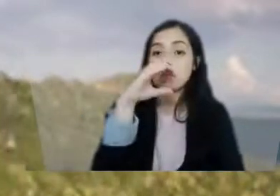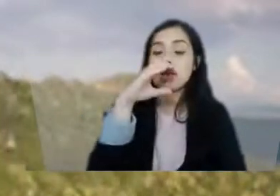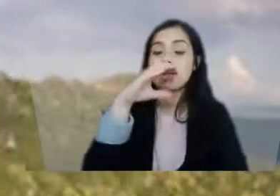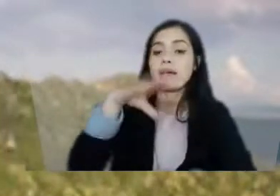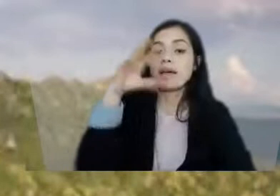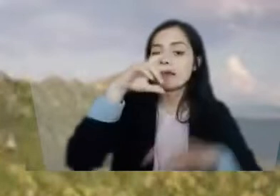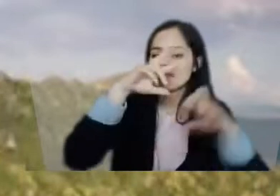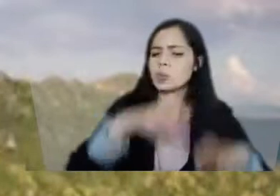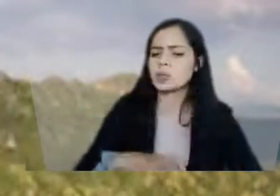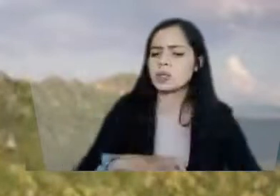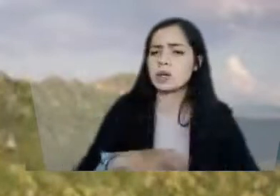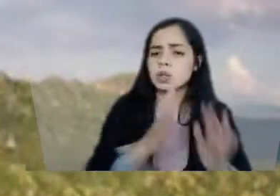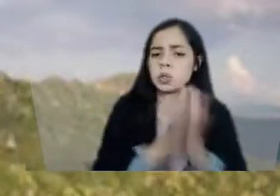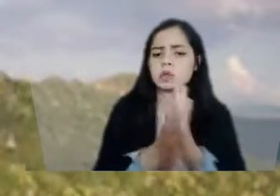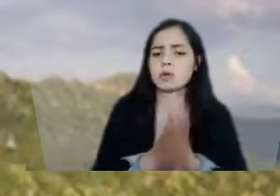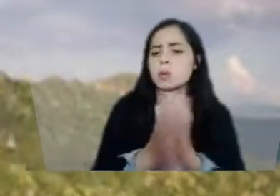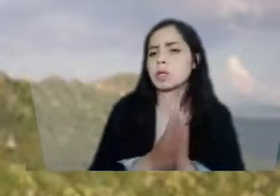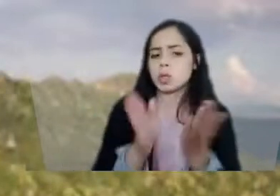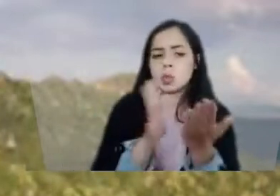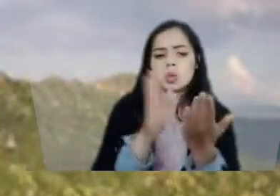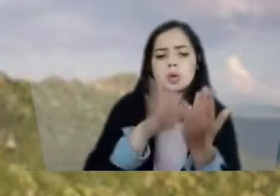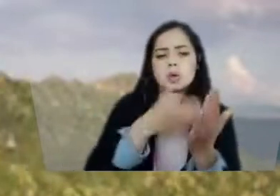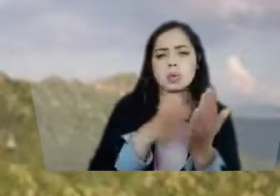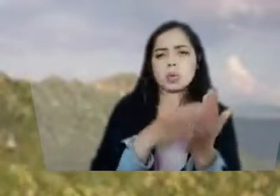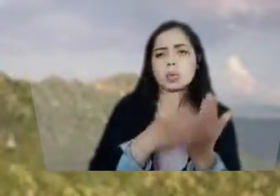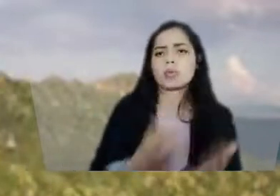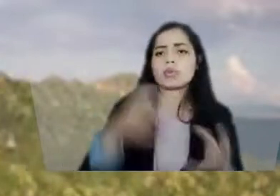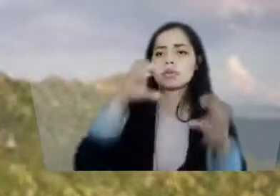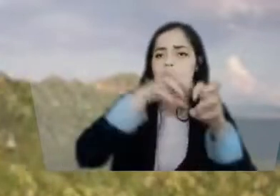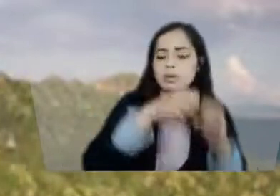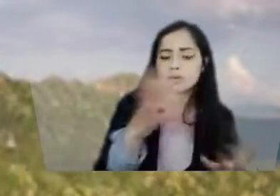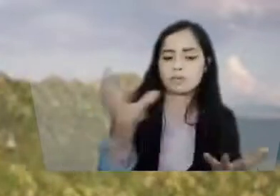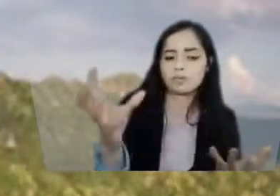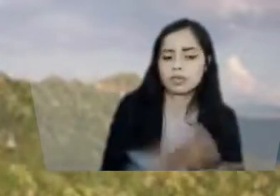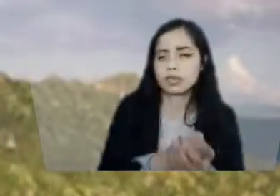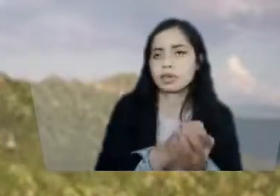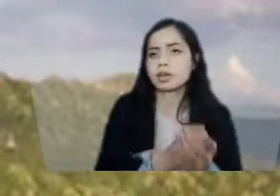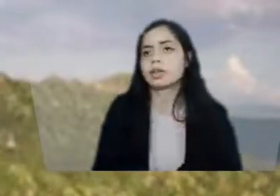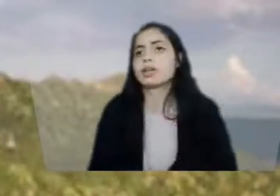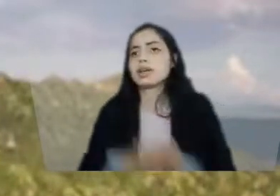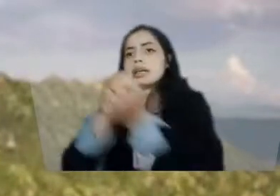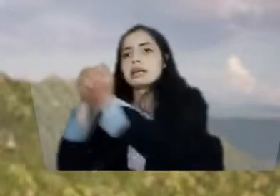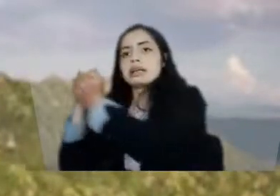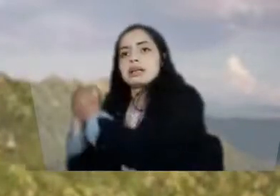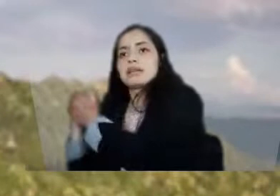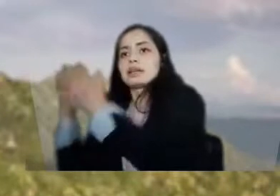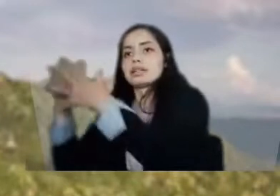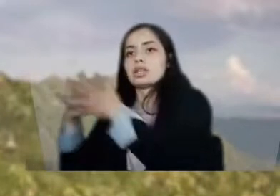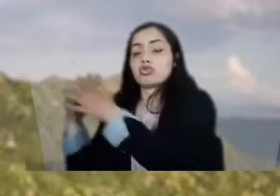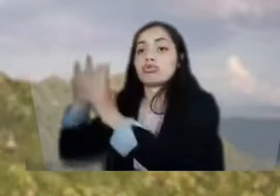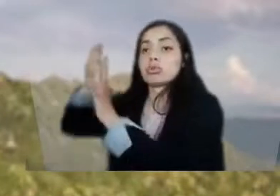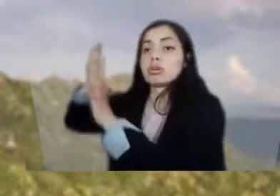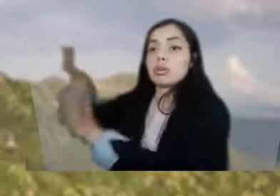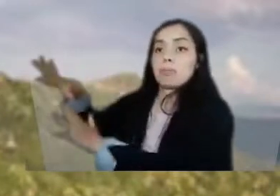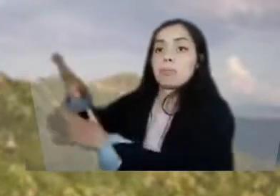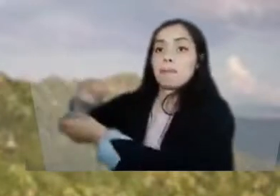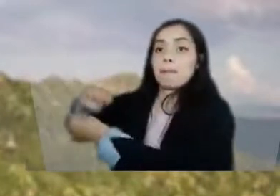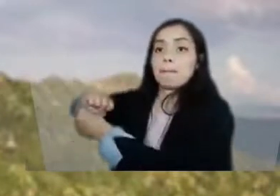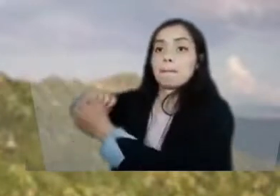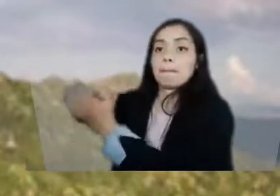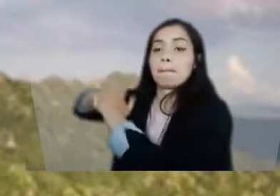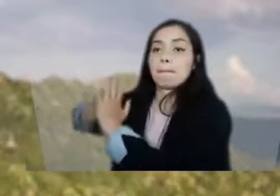en estos tiempos, y es una expedición muy completa, muy integral, y que incluye a diversos actores.